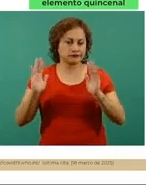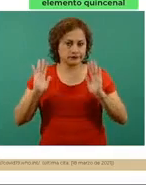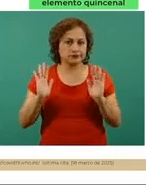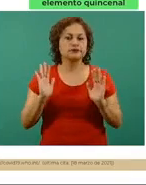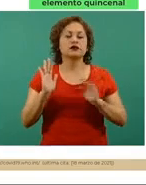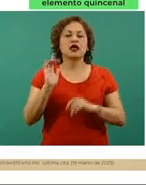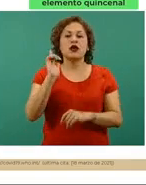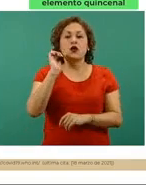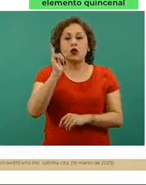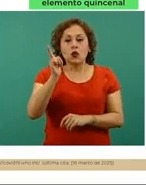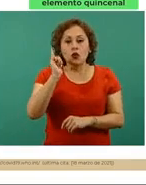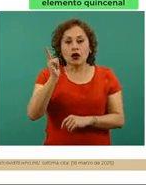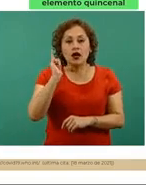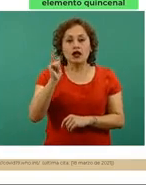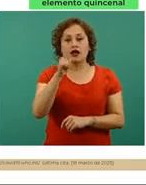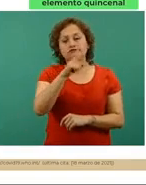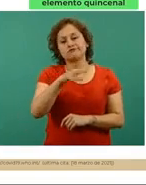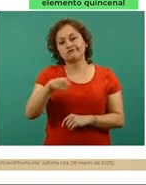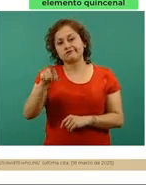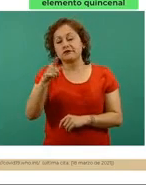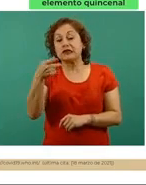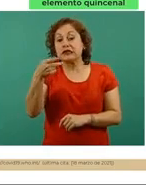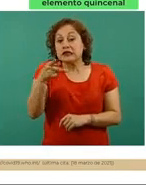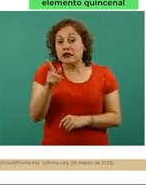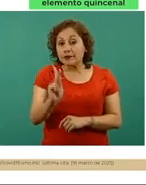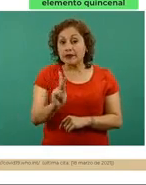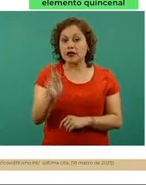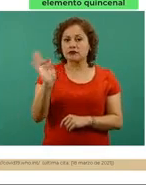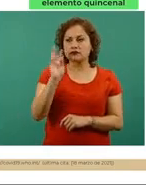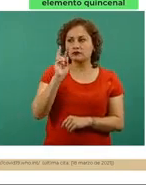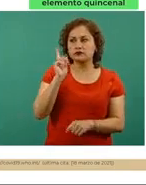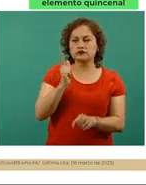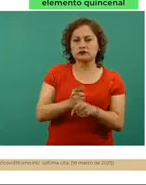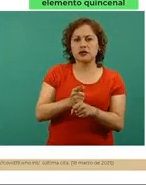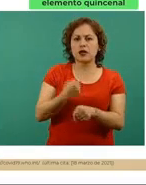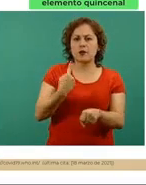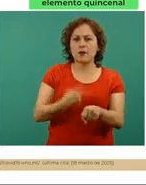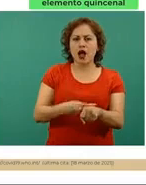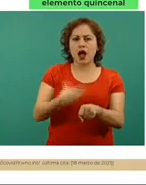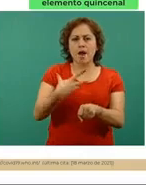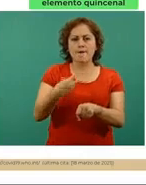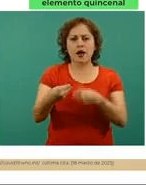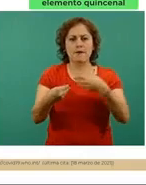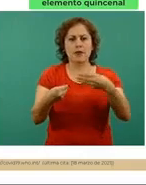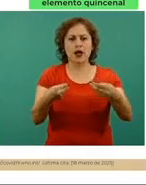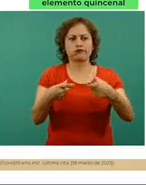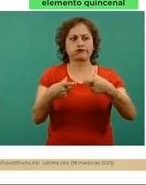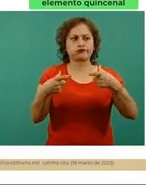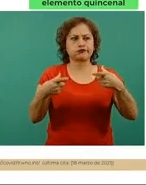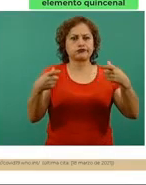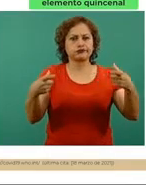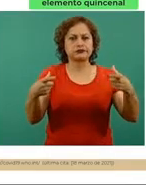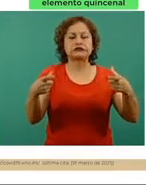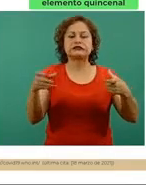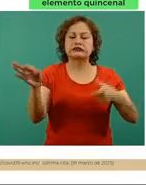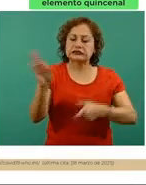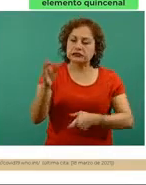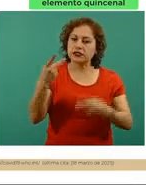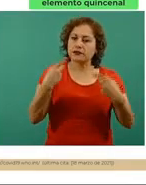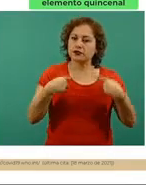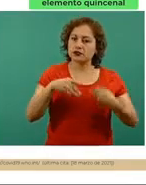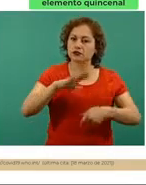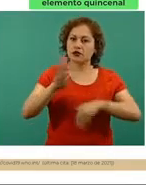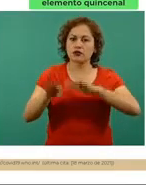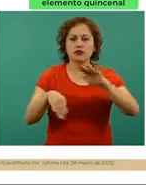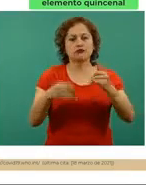que a medida que aumentan más casos, posiblemente se presenten más defunciones, lamentablemente. Entonces, por ello es tan